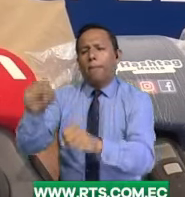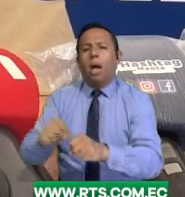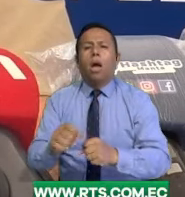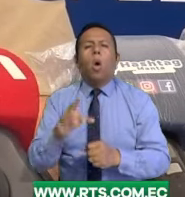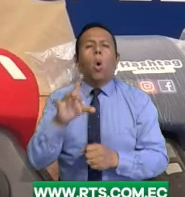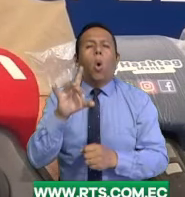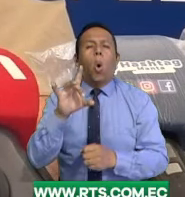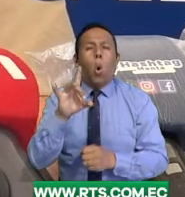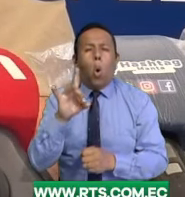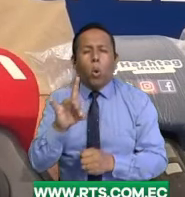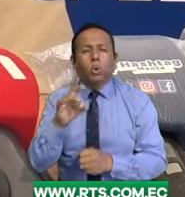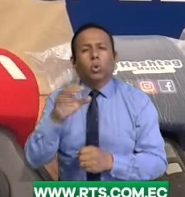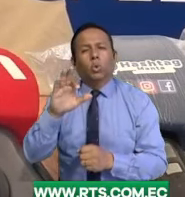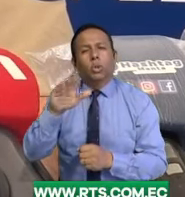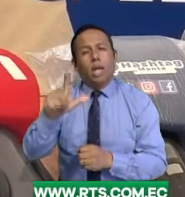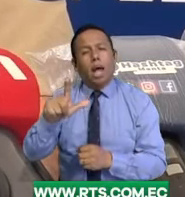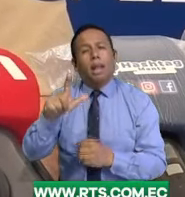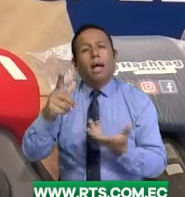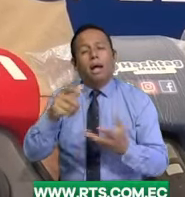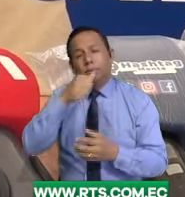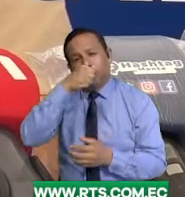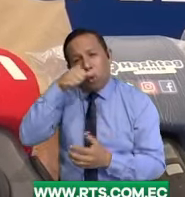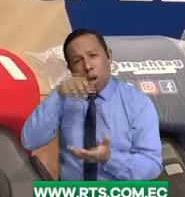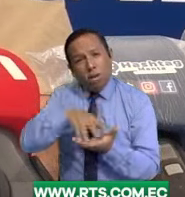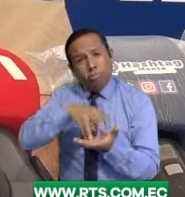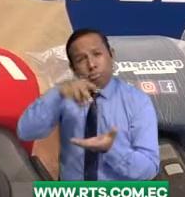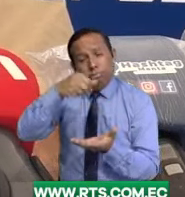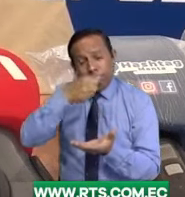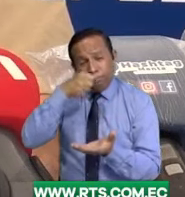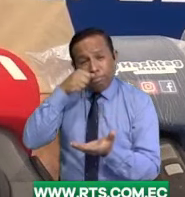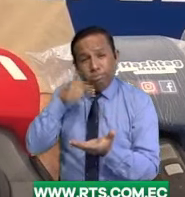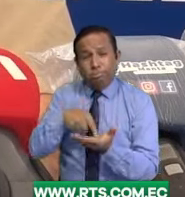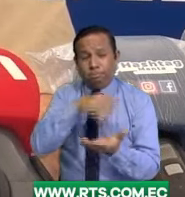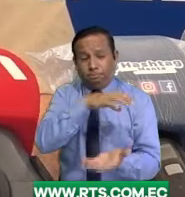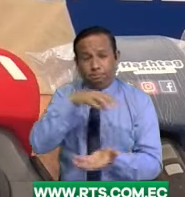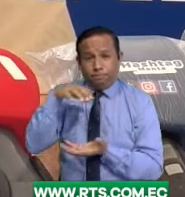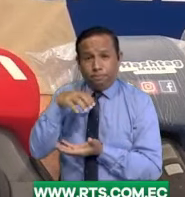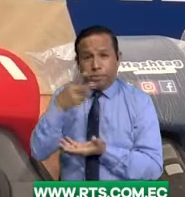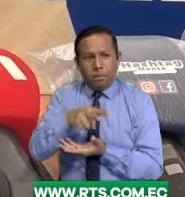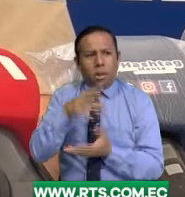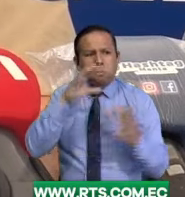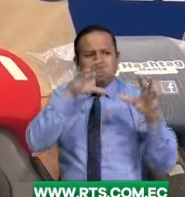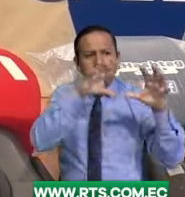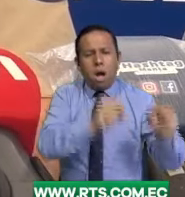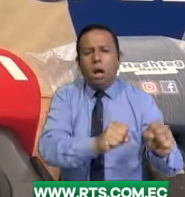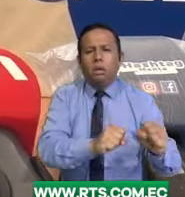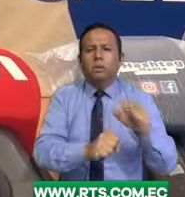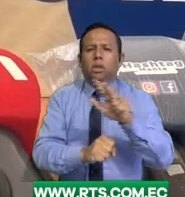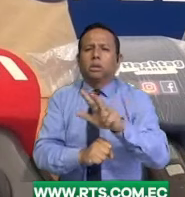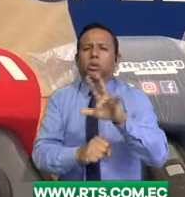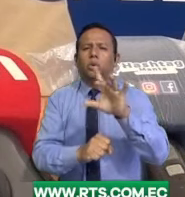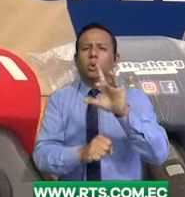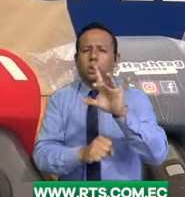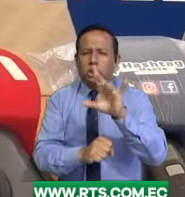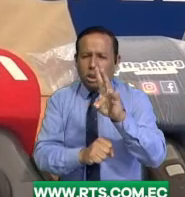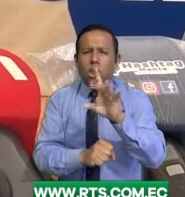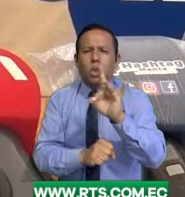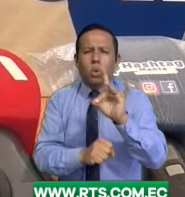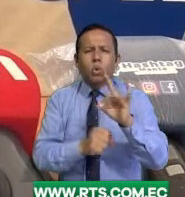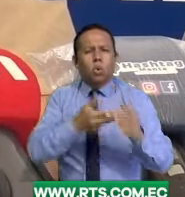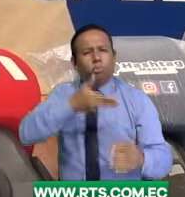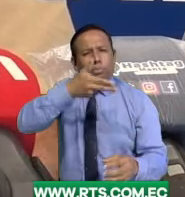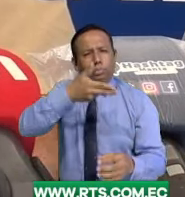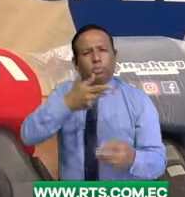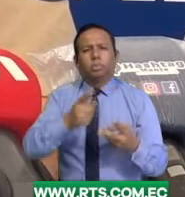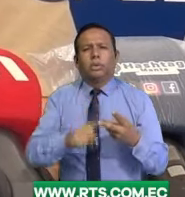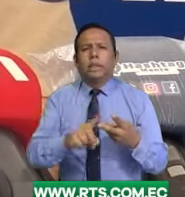toneladas, 798 kilogramos de droga. La neutralización de 378 armas de fuego, 6